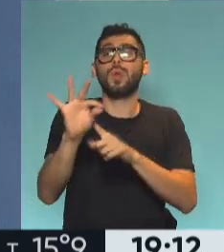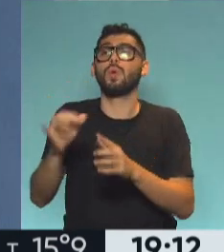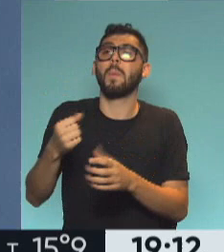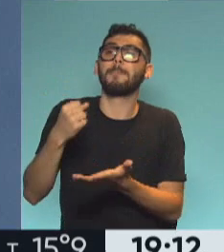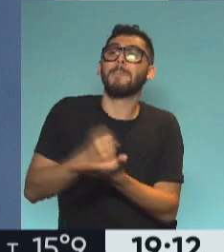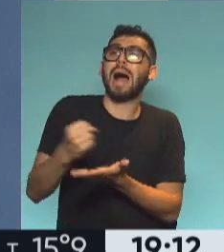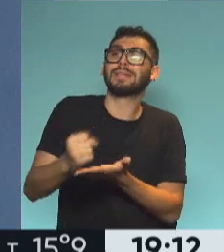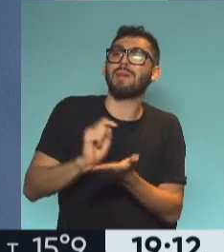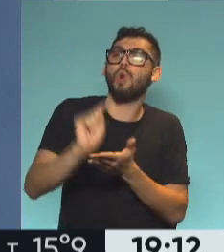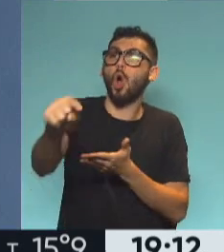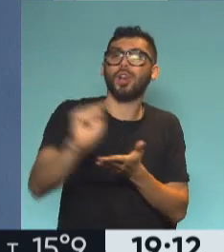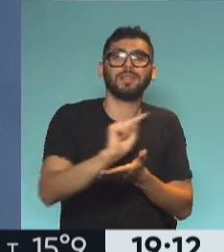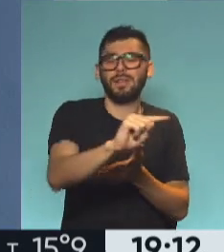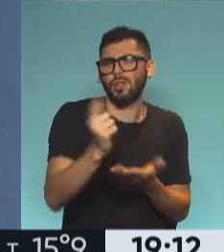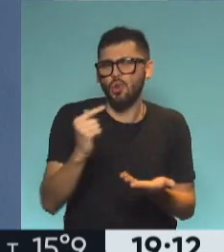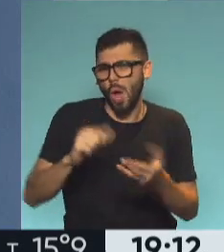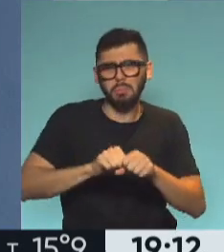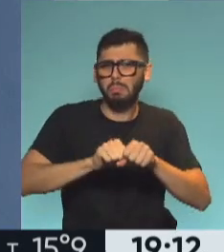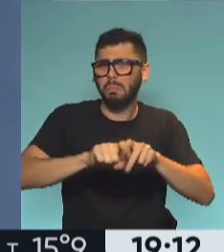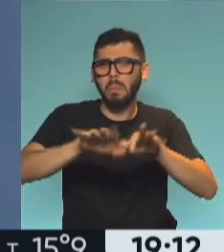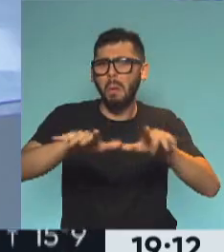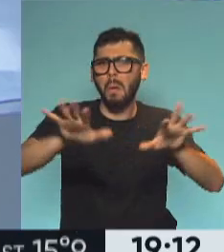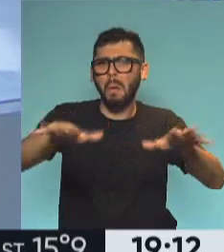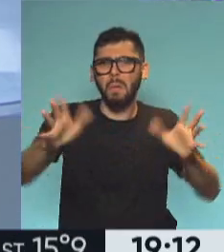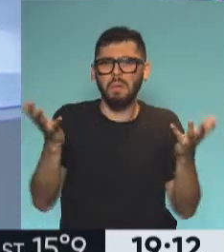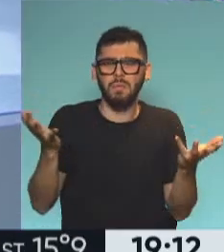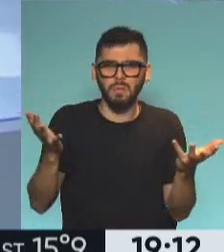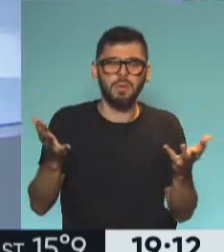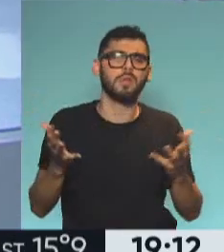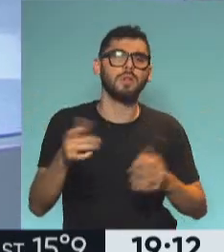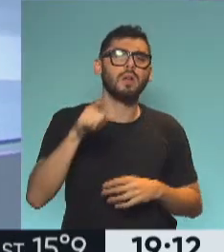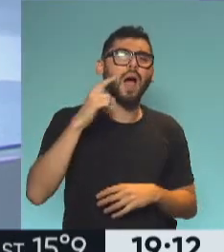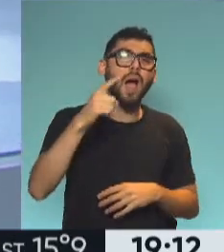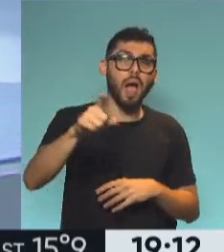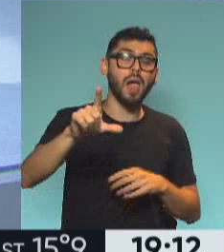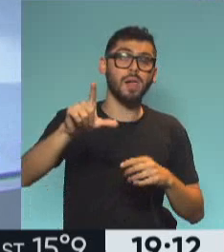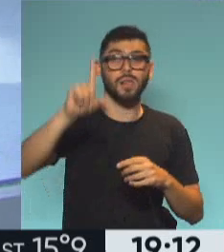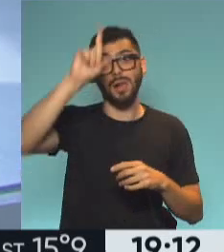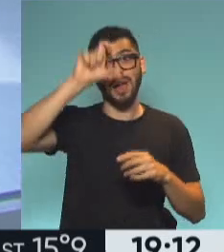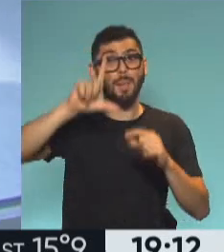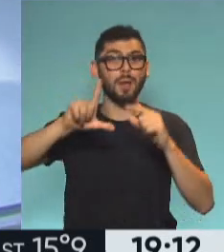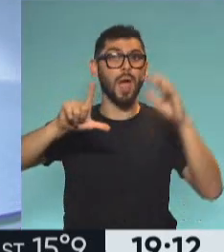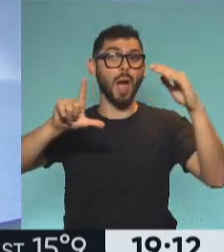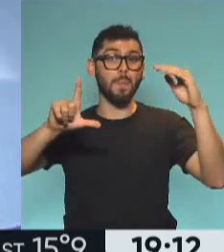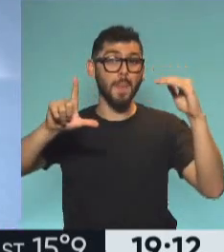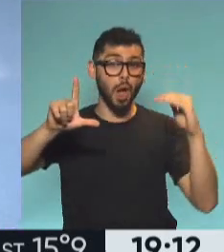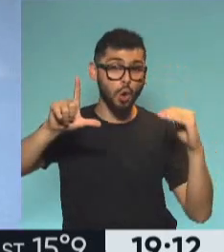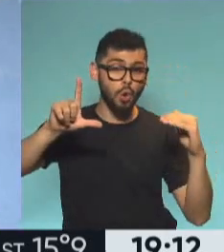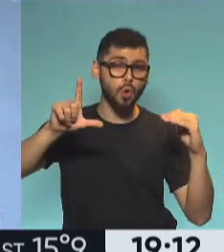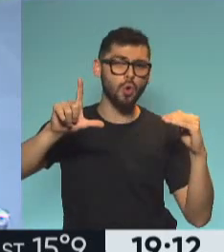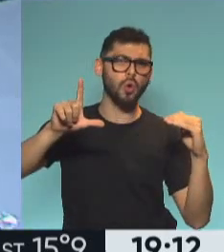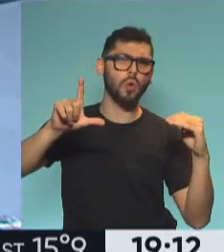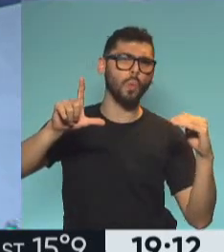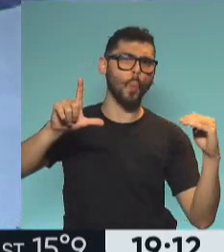ni uruguayo. O sea que estamos todos en la misma acá. En la evolución de las camas, doctor, se ve claramente cómo había bajado la curva, luego se ameseta